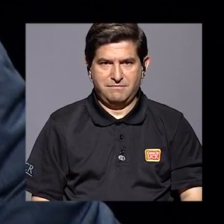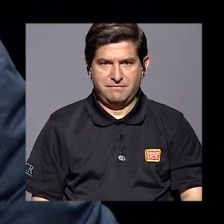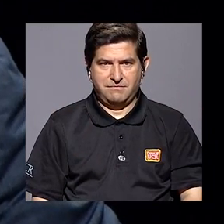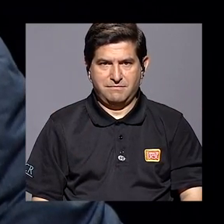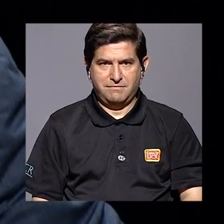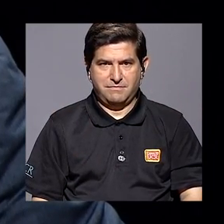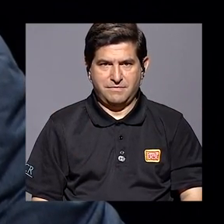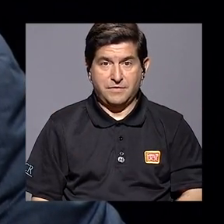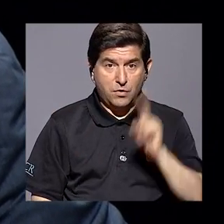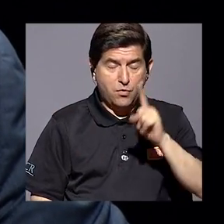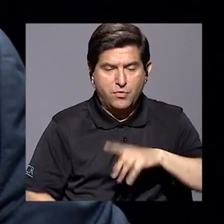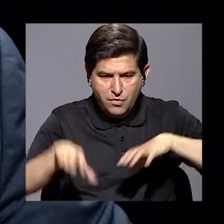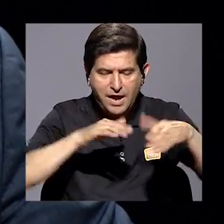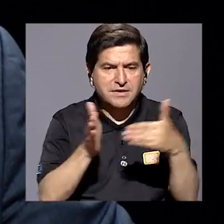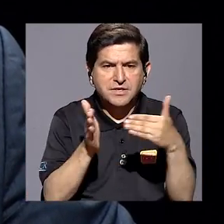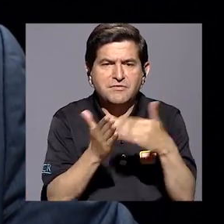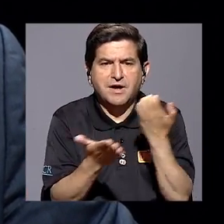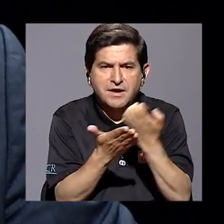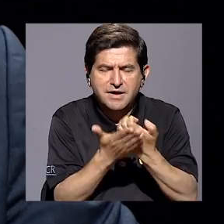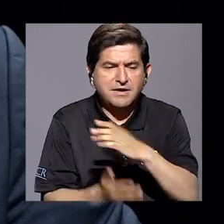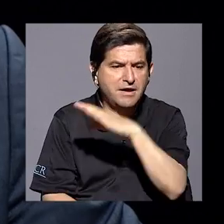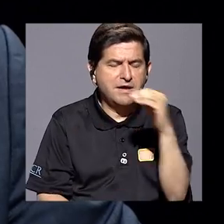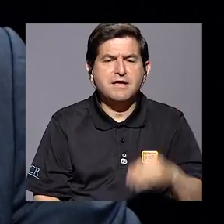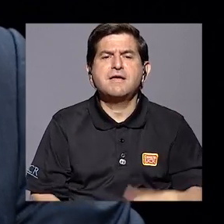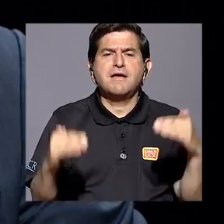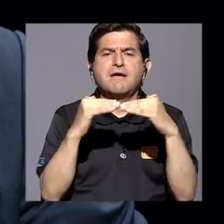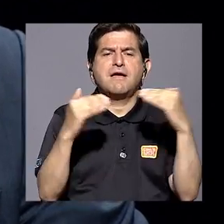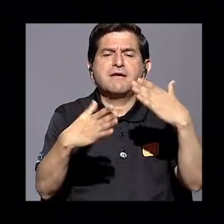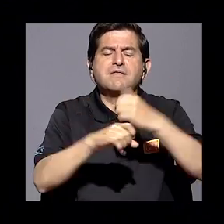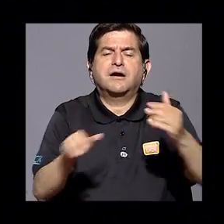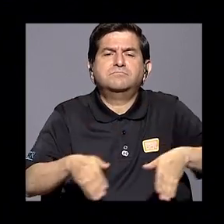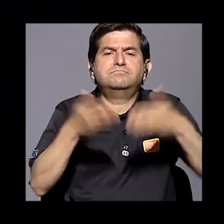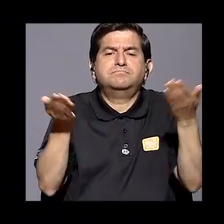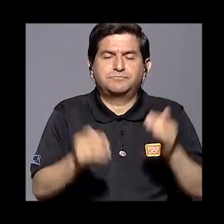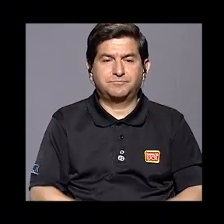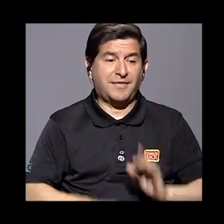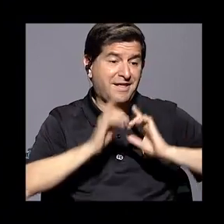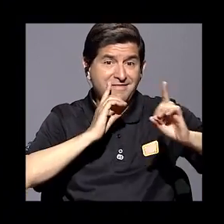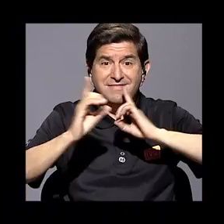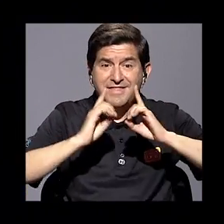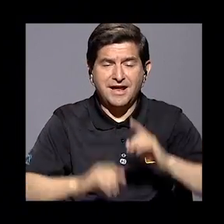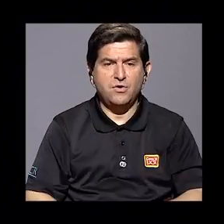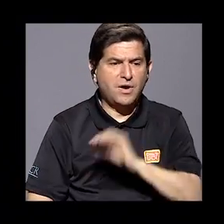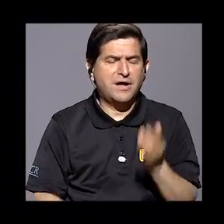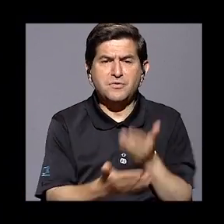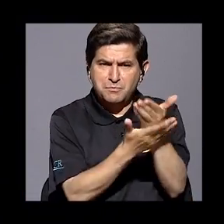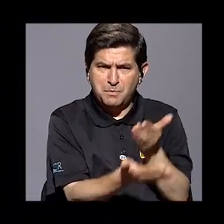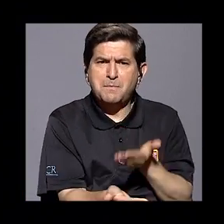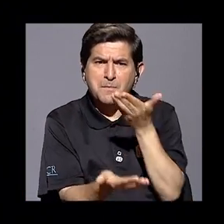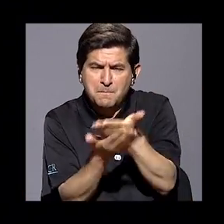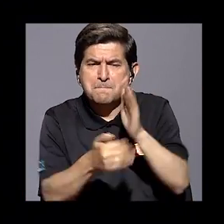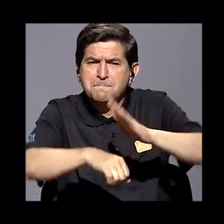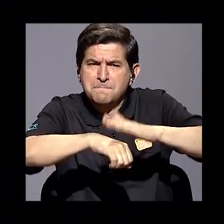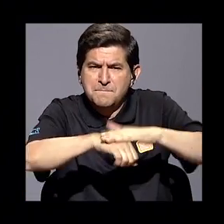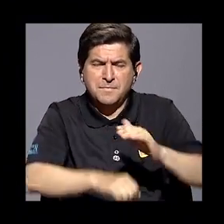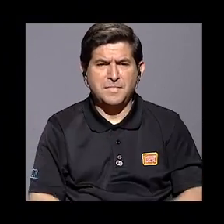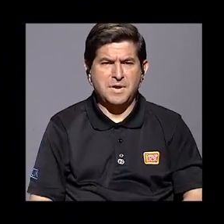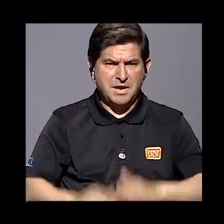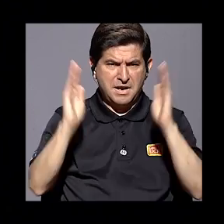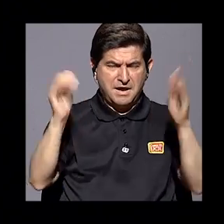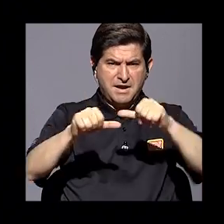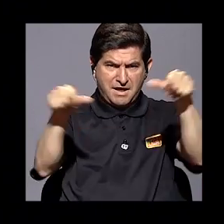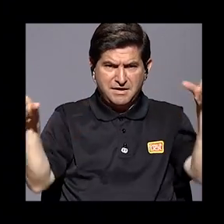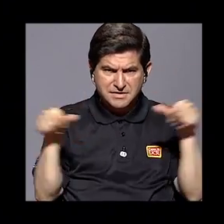uno reactivar la economía y volver a generar equidad dialogar y generar propuestas que permitan que los